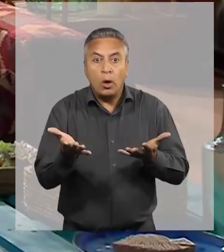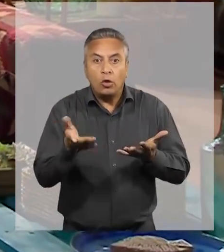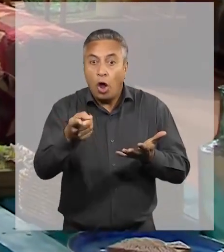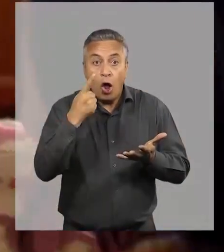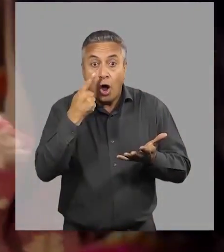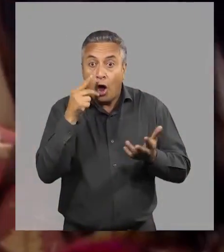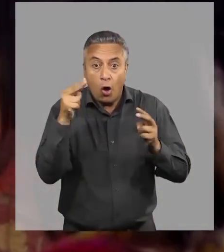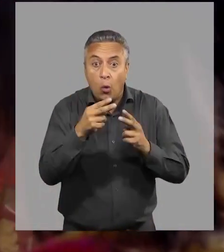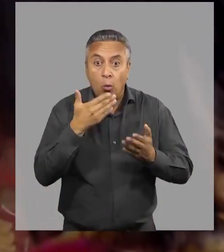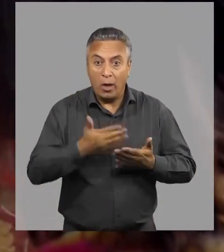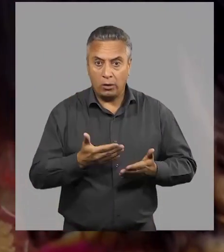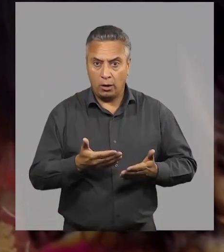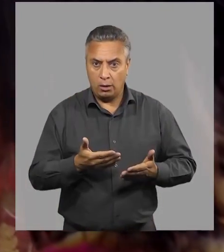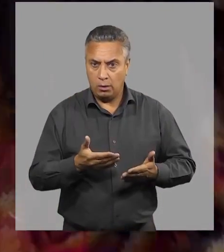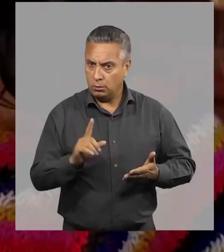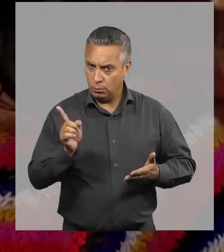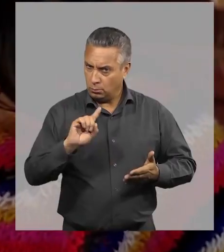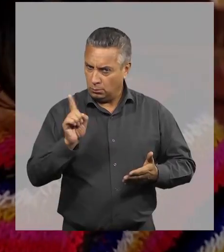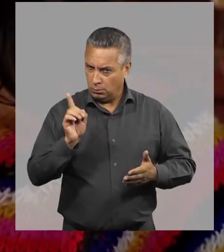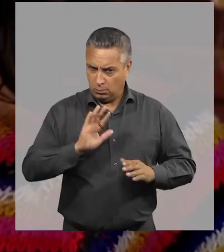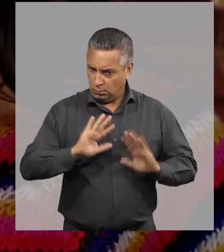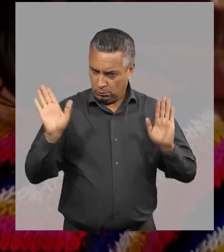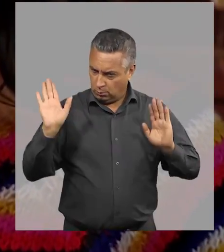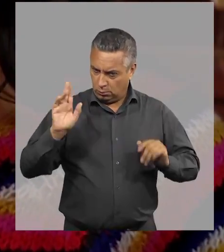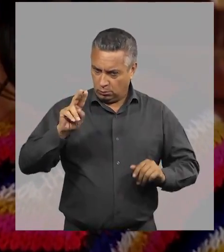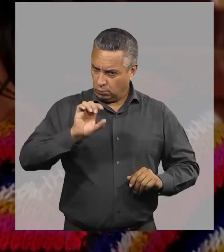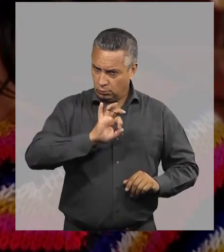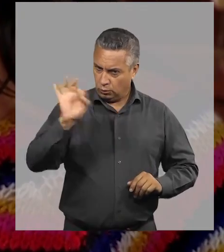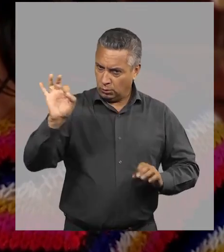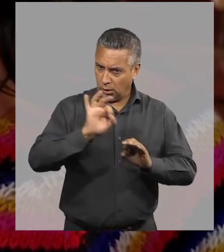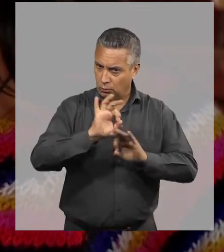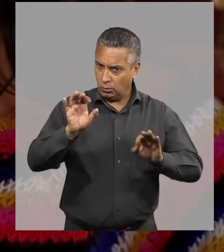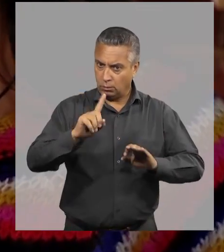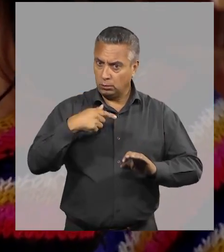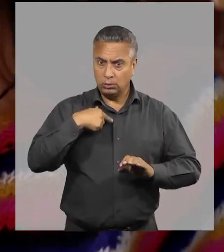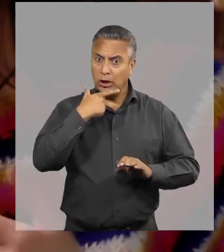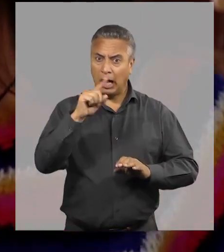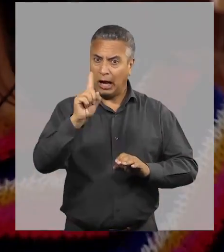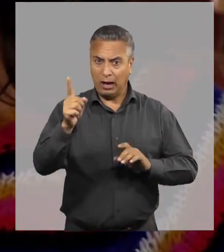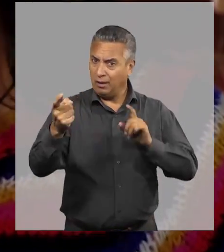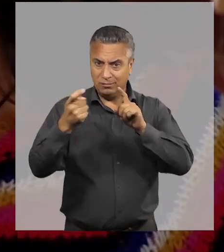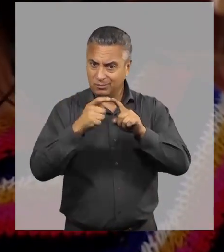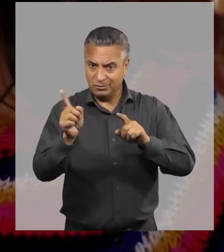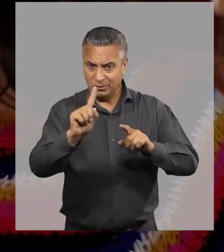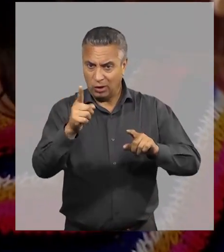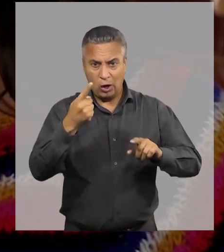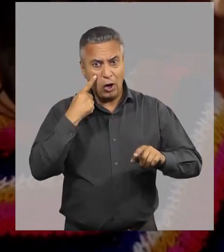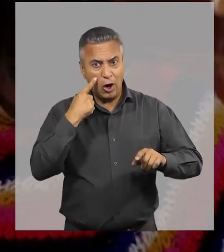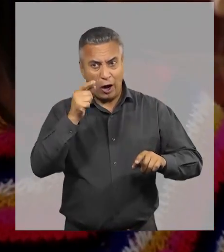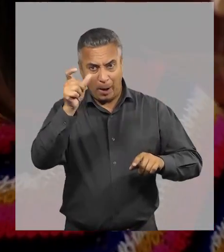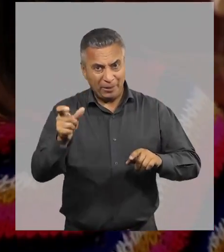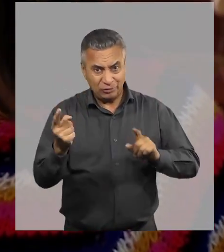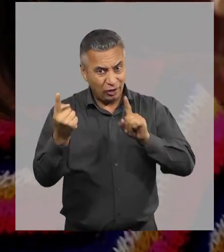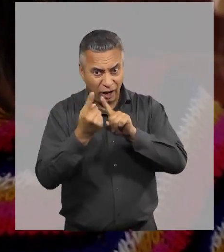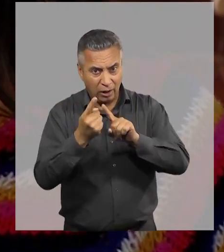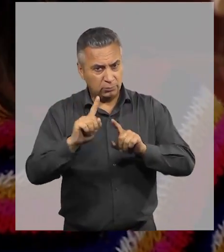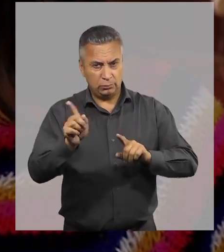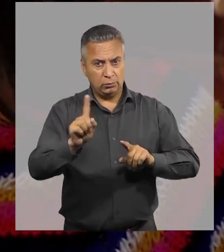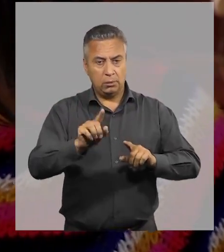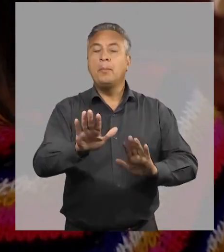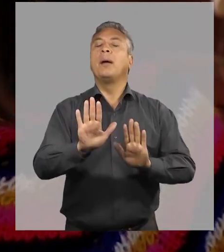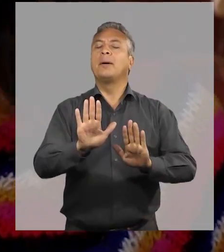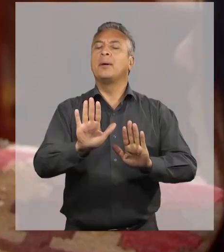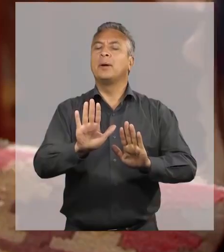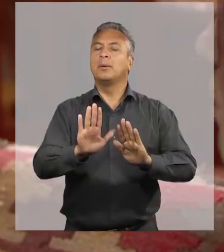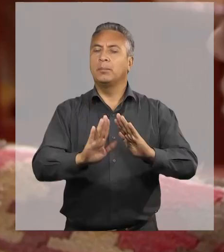Ya, ya, pero ¿cuándo lo voy a conocer? ¿Nunca? No, Ro, no quiero tener lazos con él. ¿Cómo conocerlo como